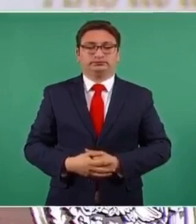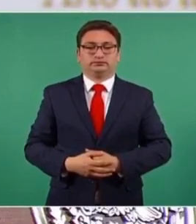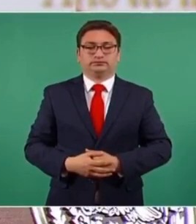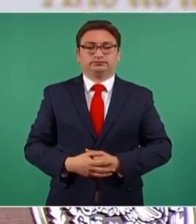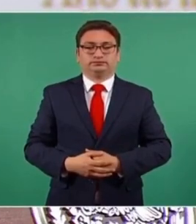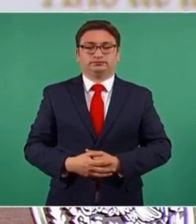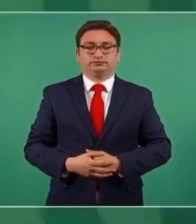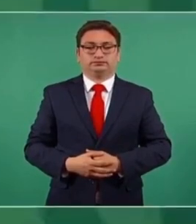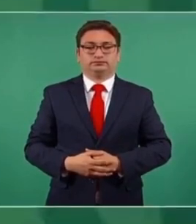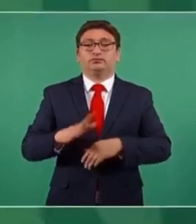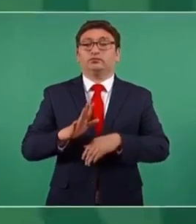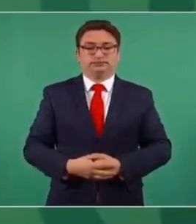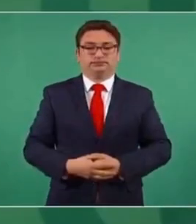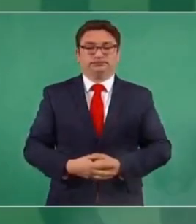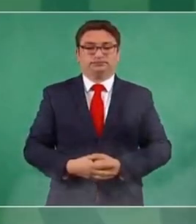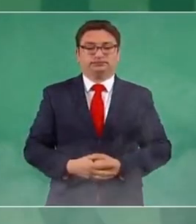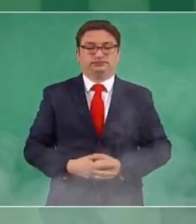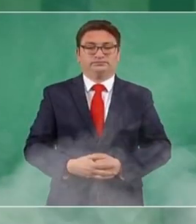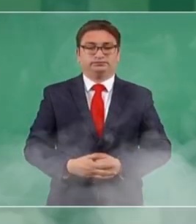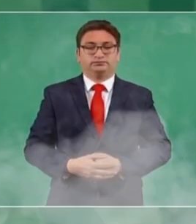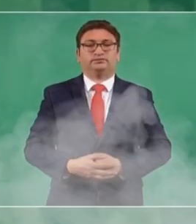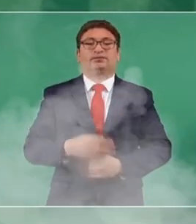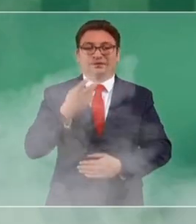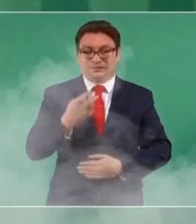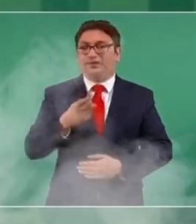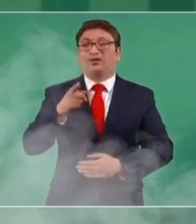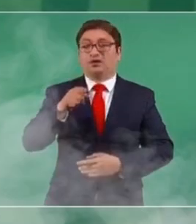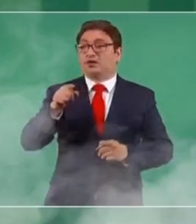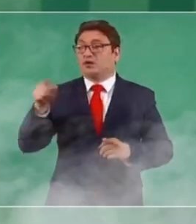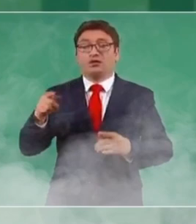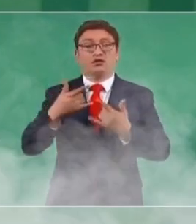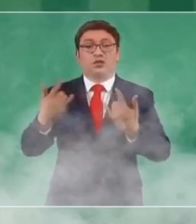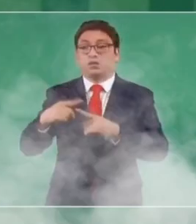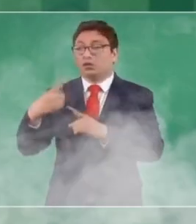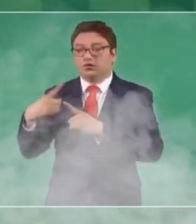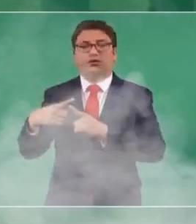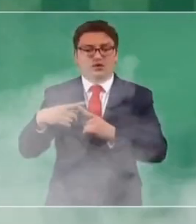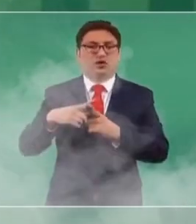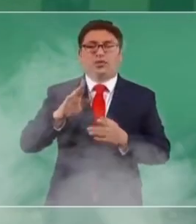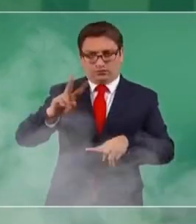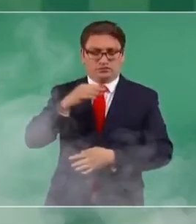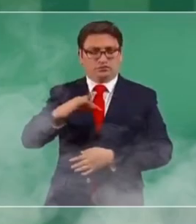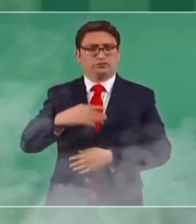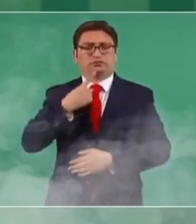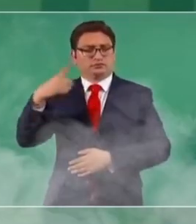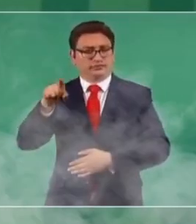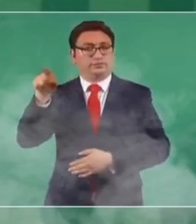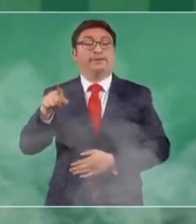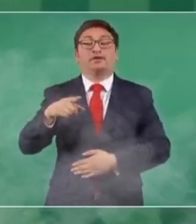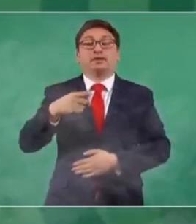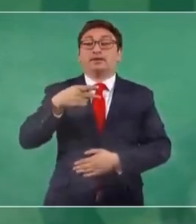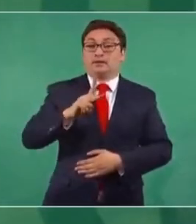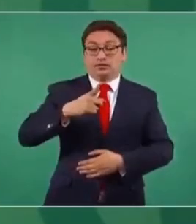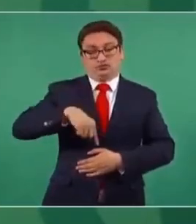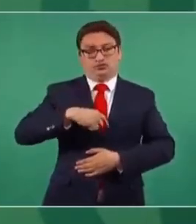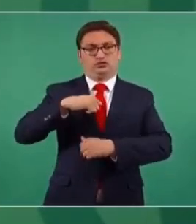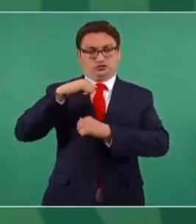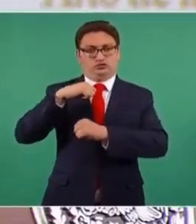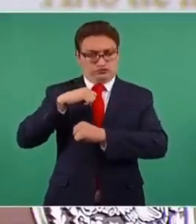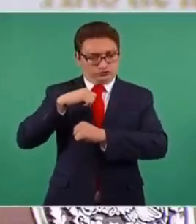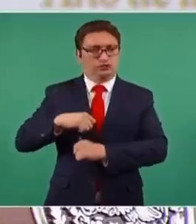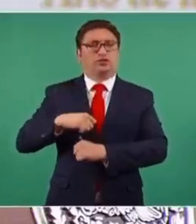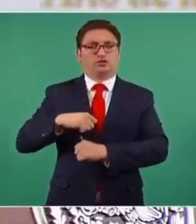no vamos nosotros a hacer lo mismo. Entonces, todos estos casos, que los ventilen en la fiscalía. Pero nosotros tenemos autoridad